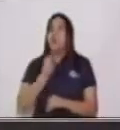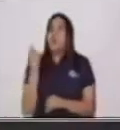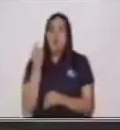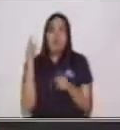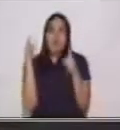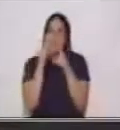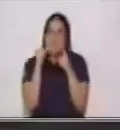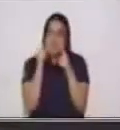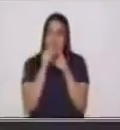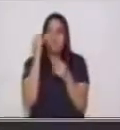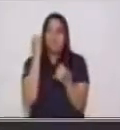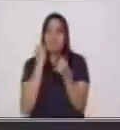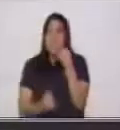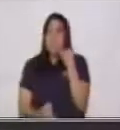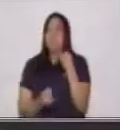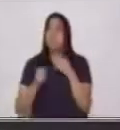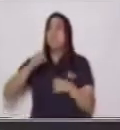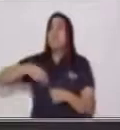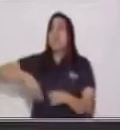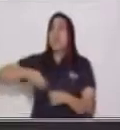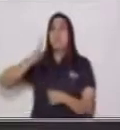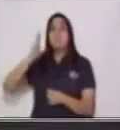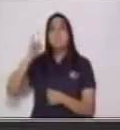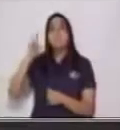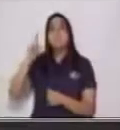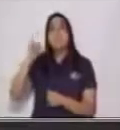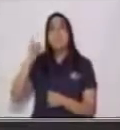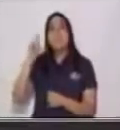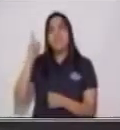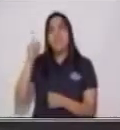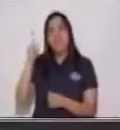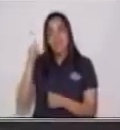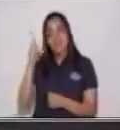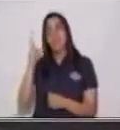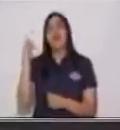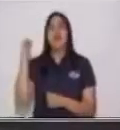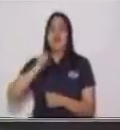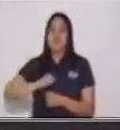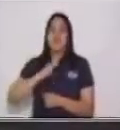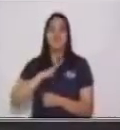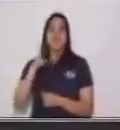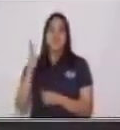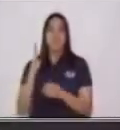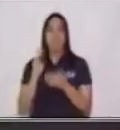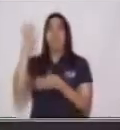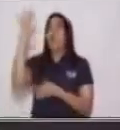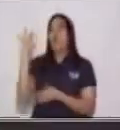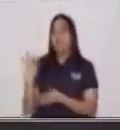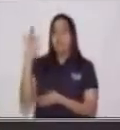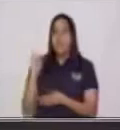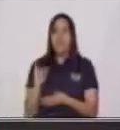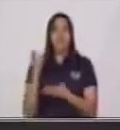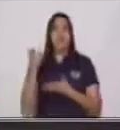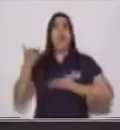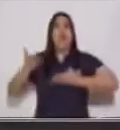la terminación bilidad, llevan B. Por ejemplo, contabilidad,